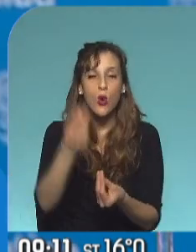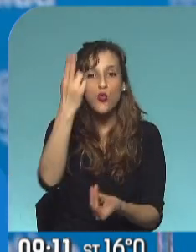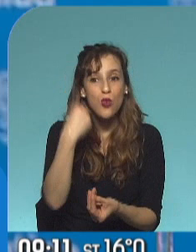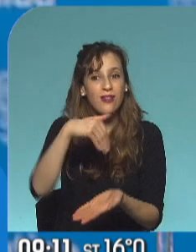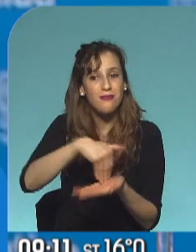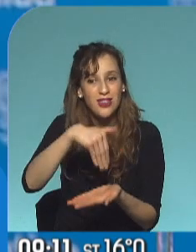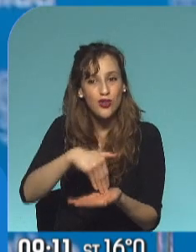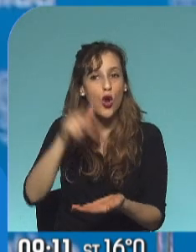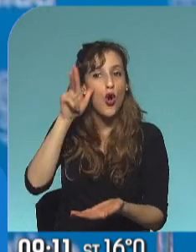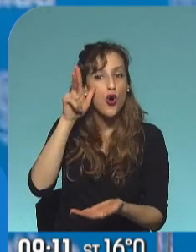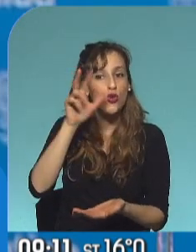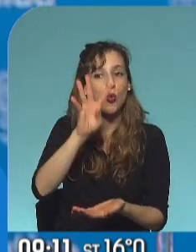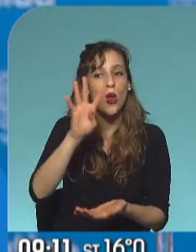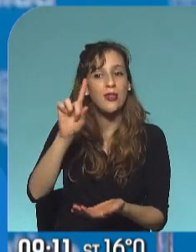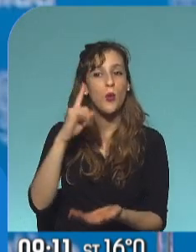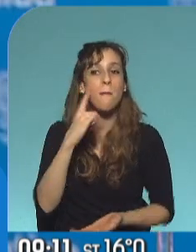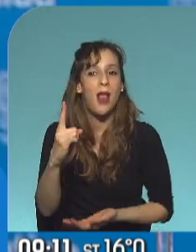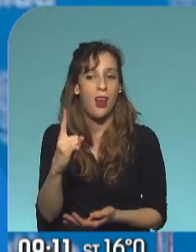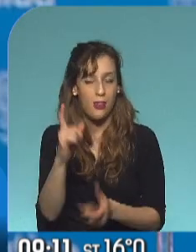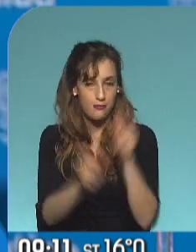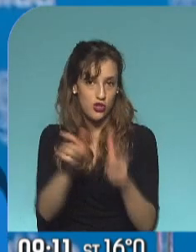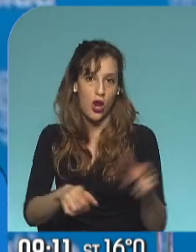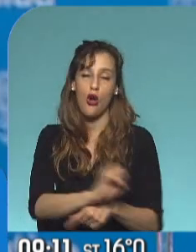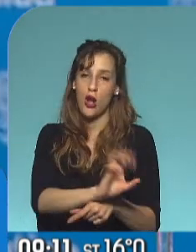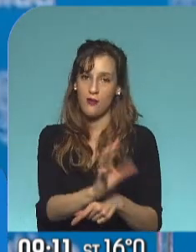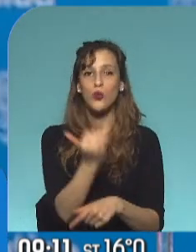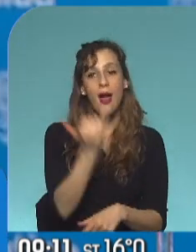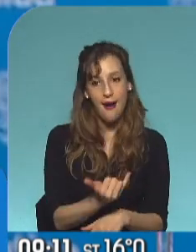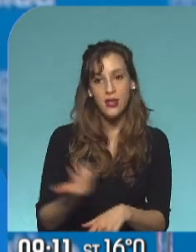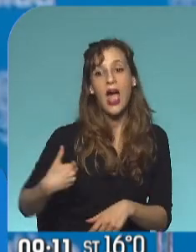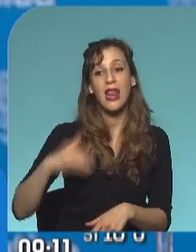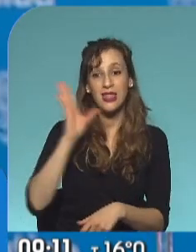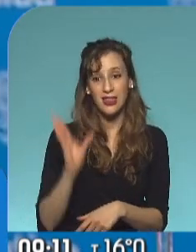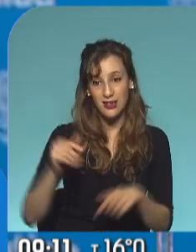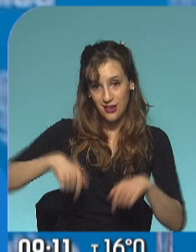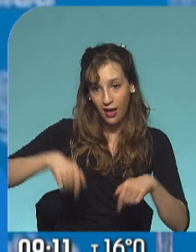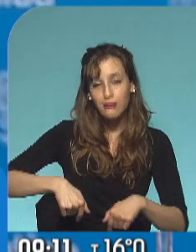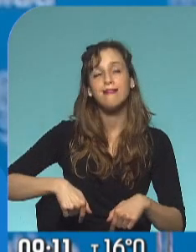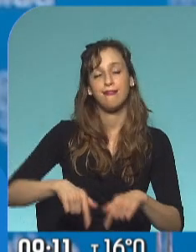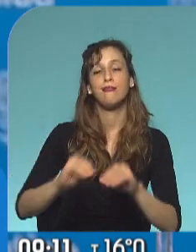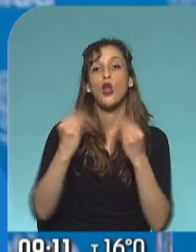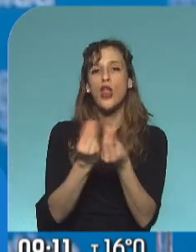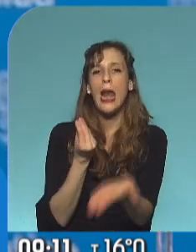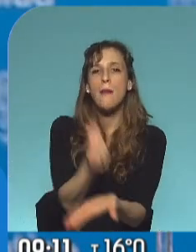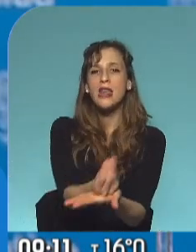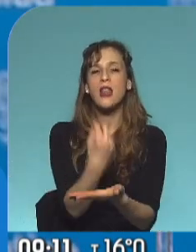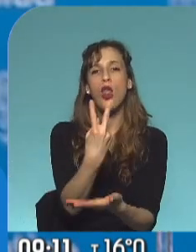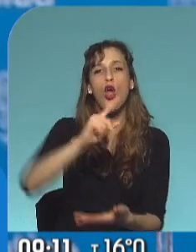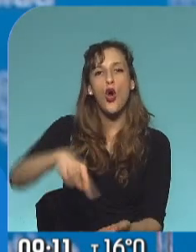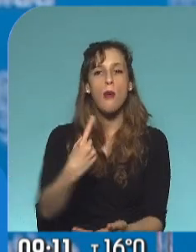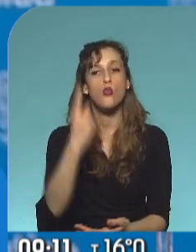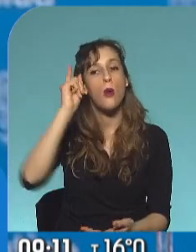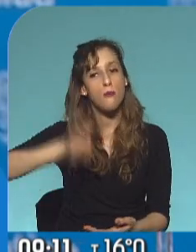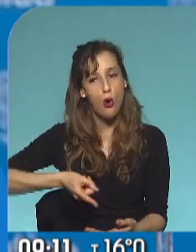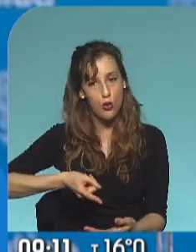millones 841 mil casos argentinas dentro de nuestro continente representa el 21 por ciento de